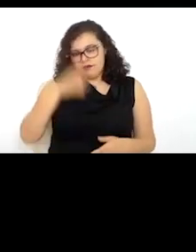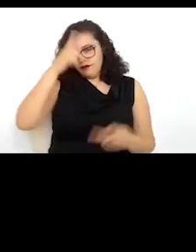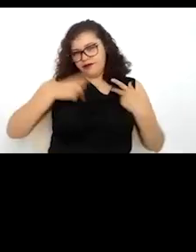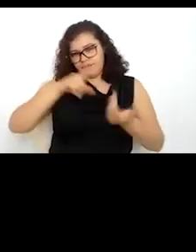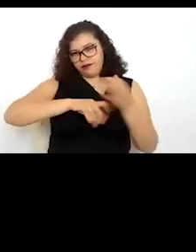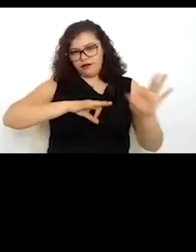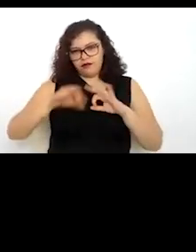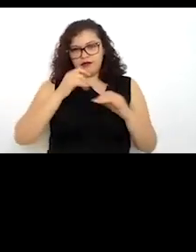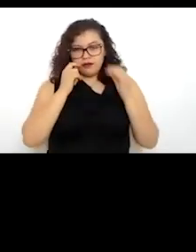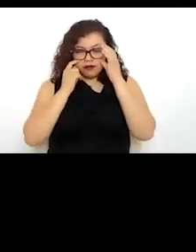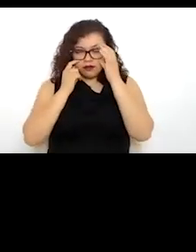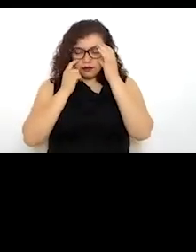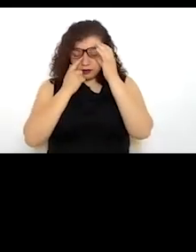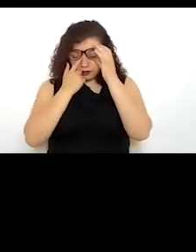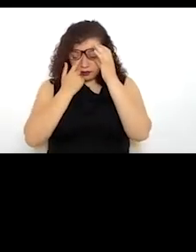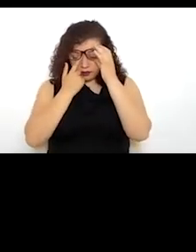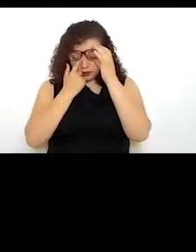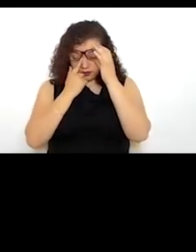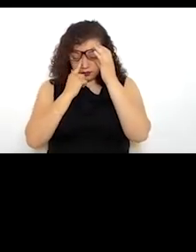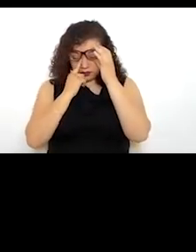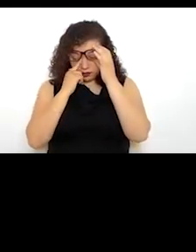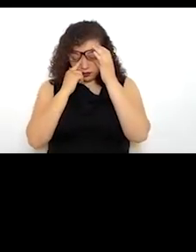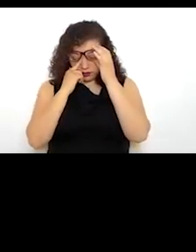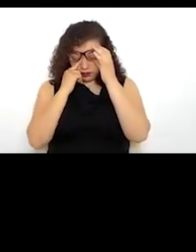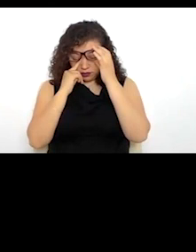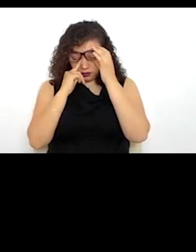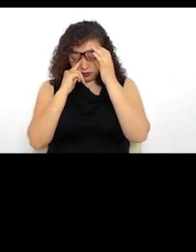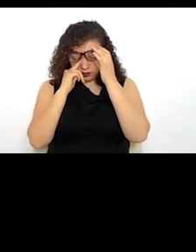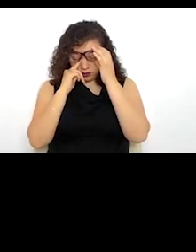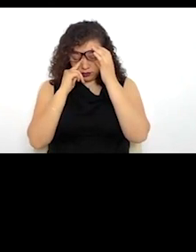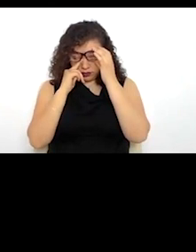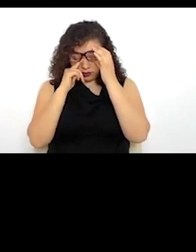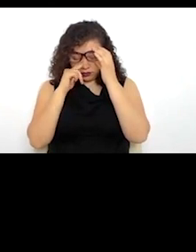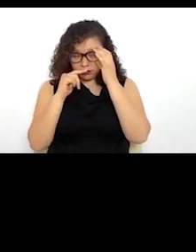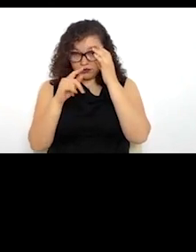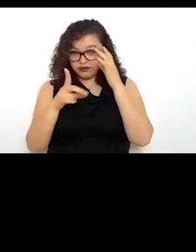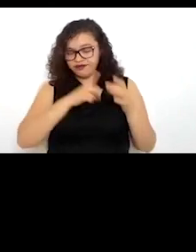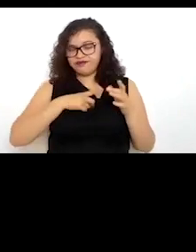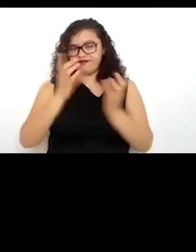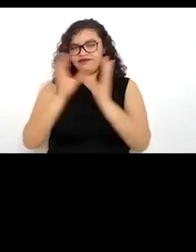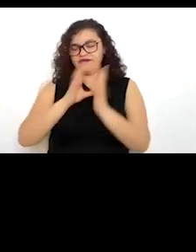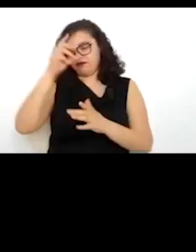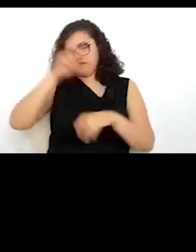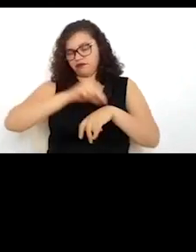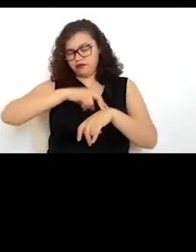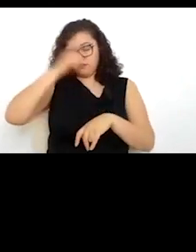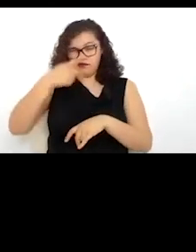trabajadores. Tiene que haber un certificado médico respecto a la aptitud del trabajo para el cual va a